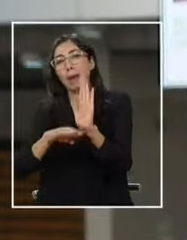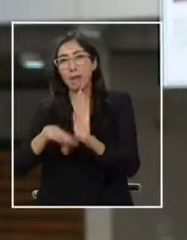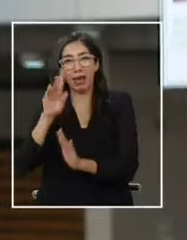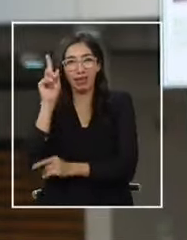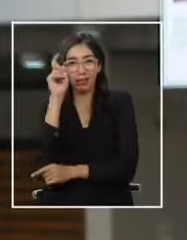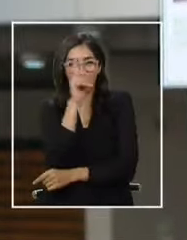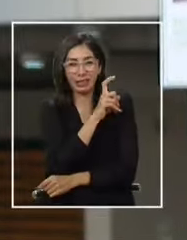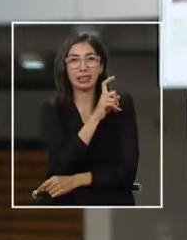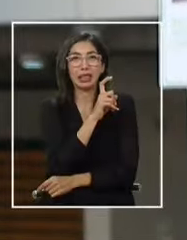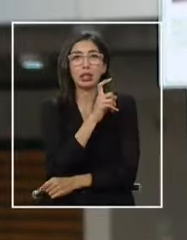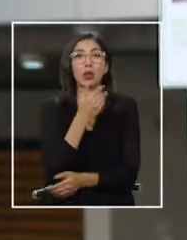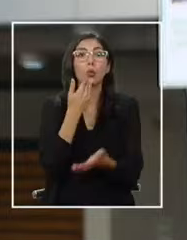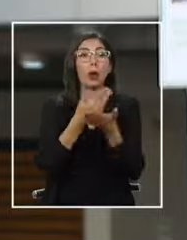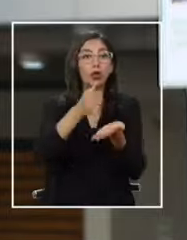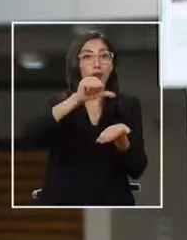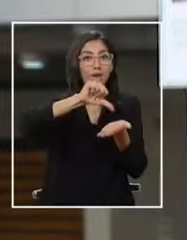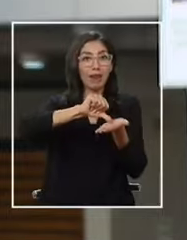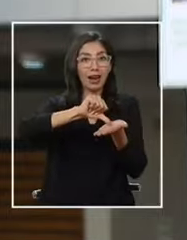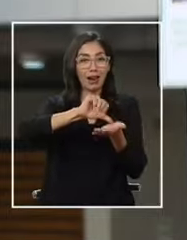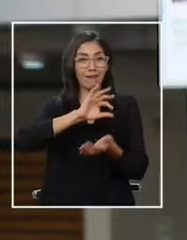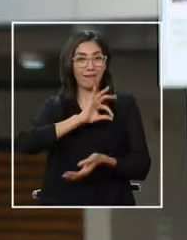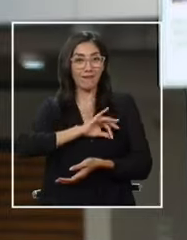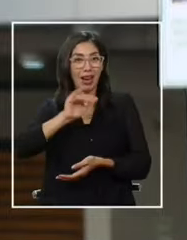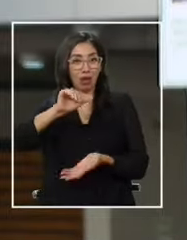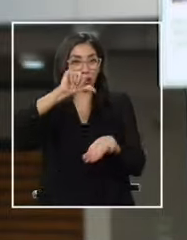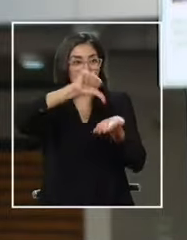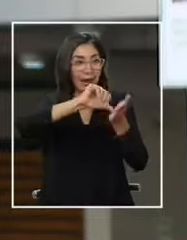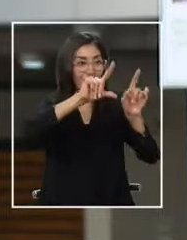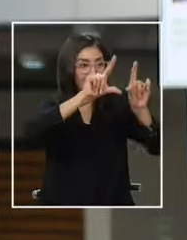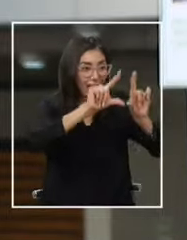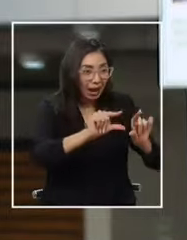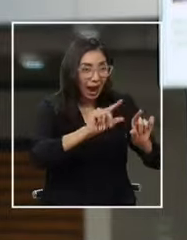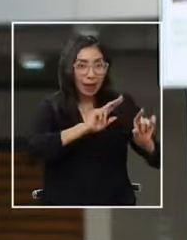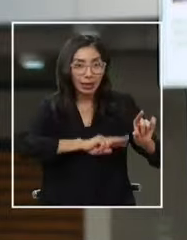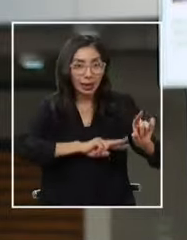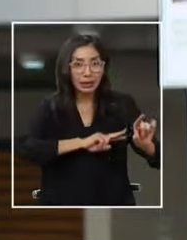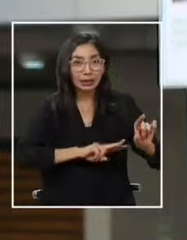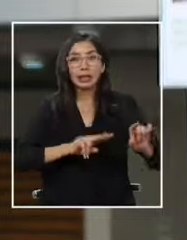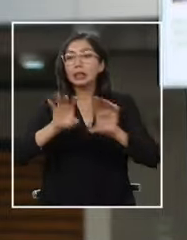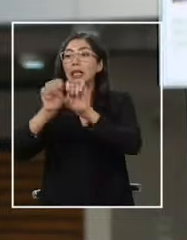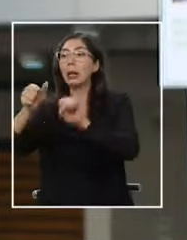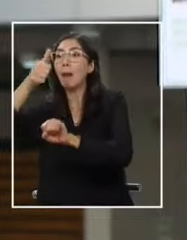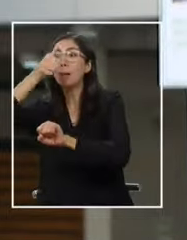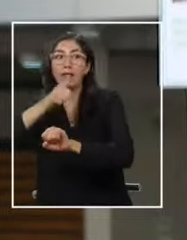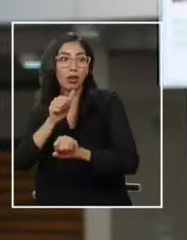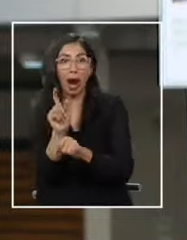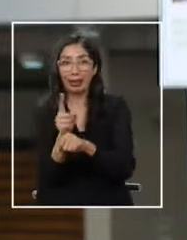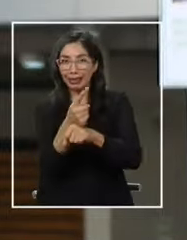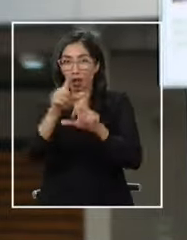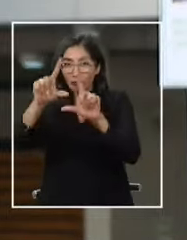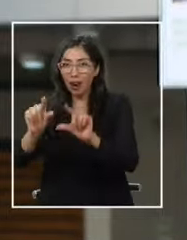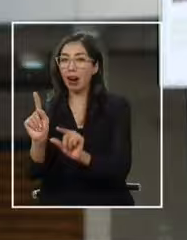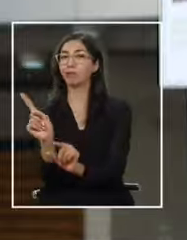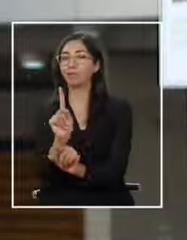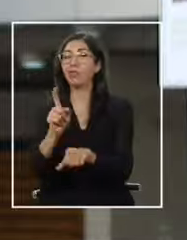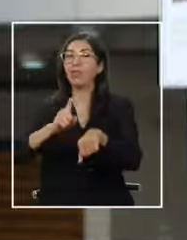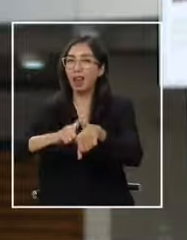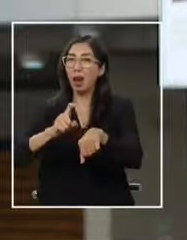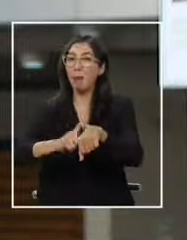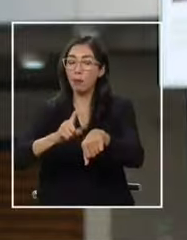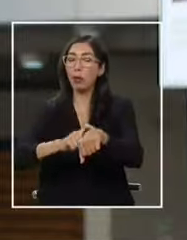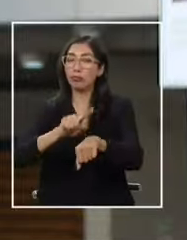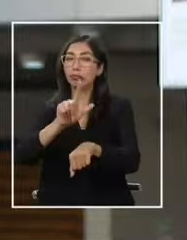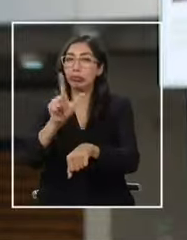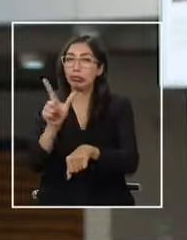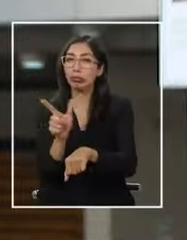entre 6 meses a 1 año en que se genere un efecto en el sistema privado. O sea, no va a ser inmediato el efecto, va a tomar tiempo. No, esto